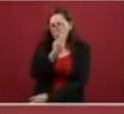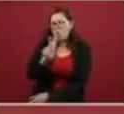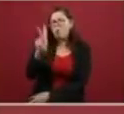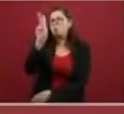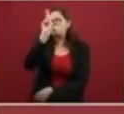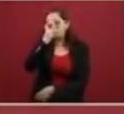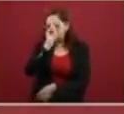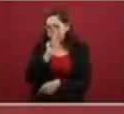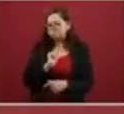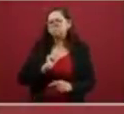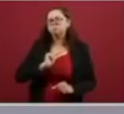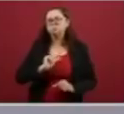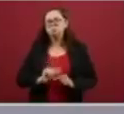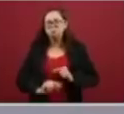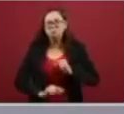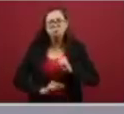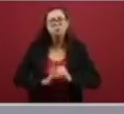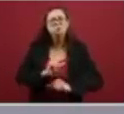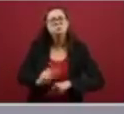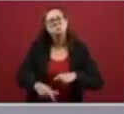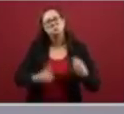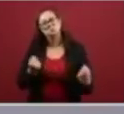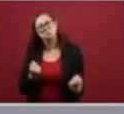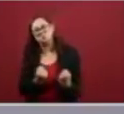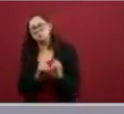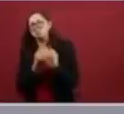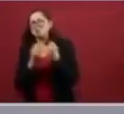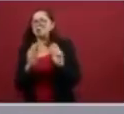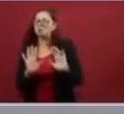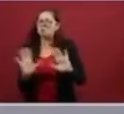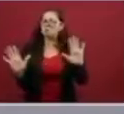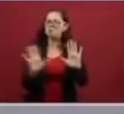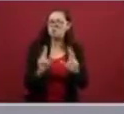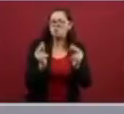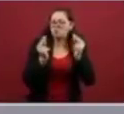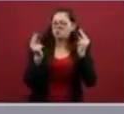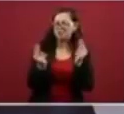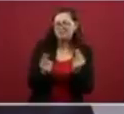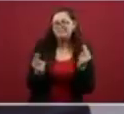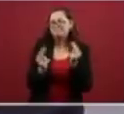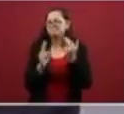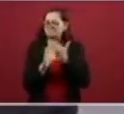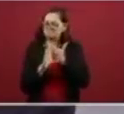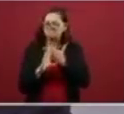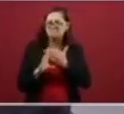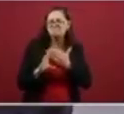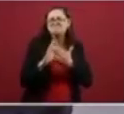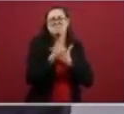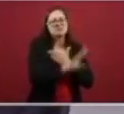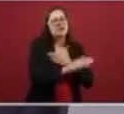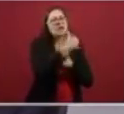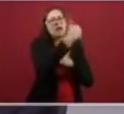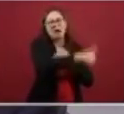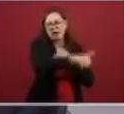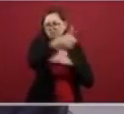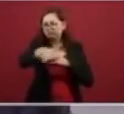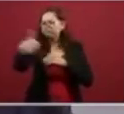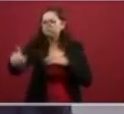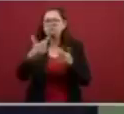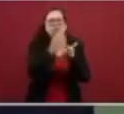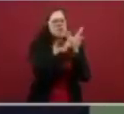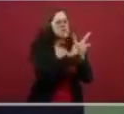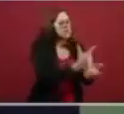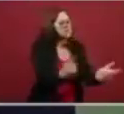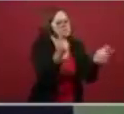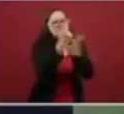evitar la confrontación y garantizar las libertades que